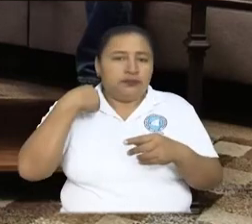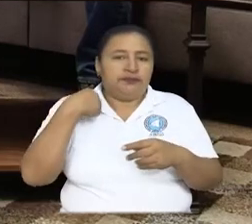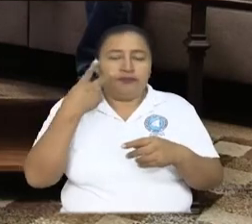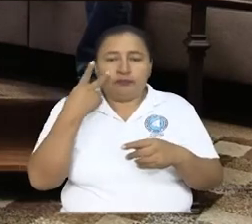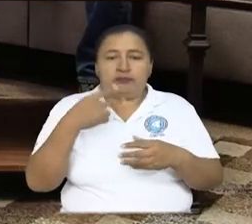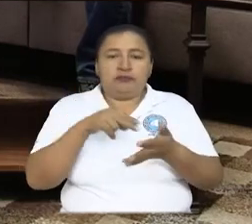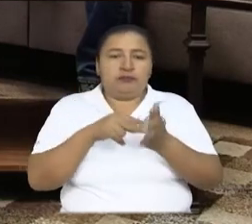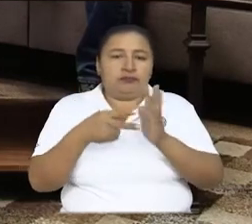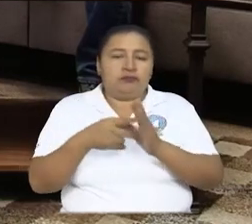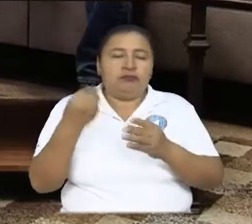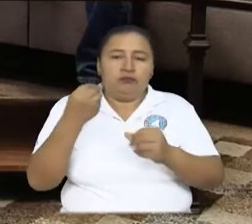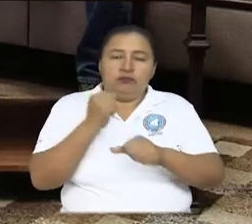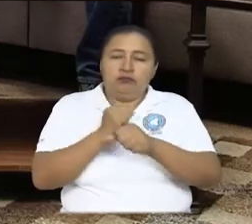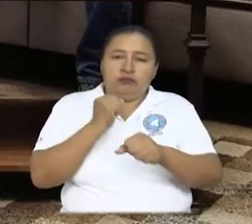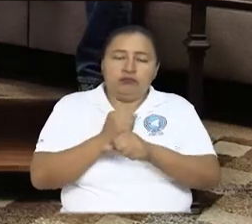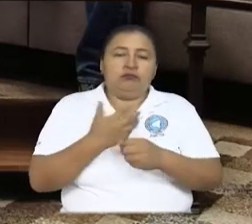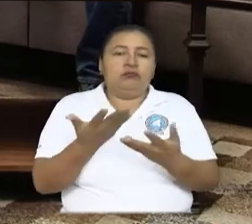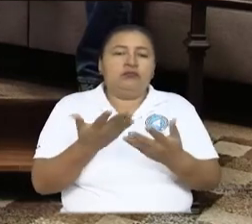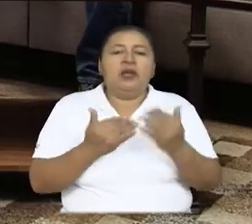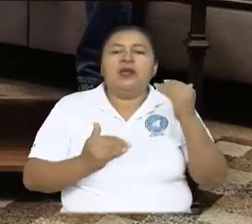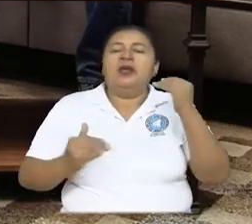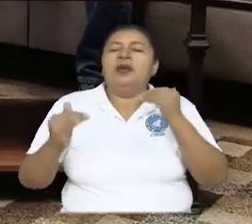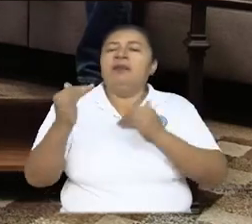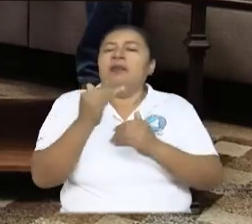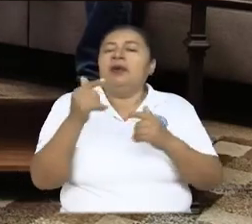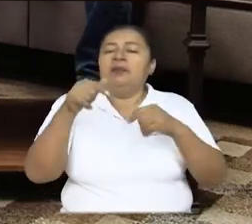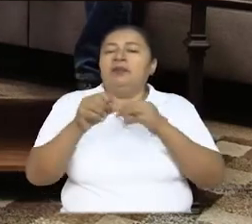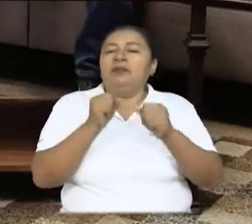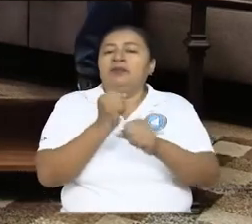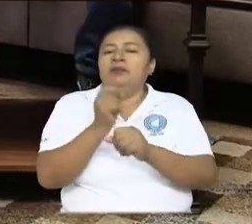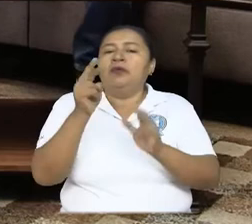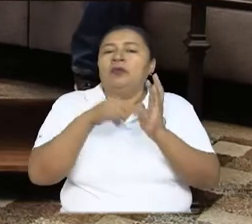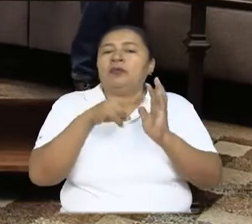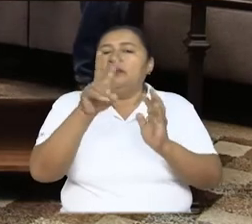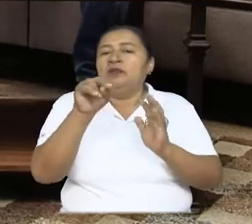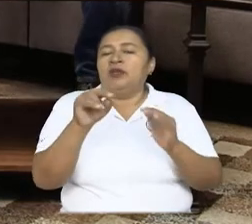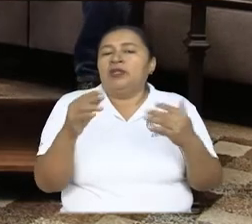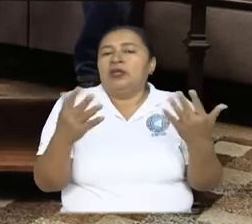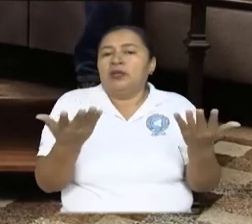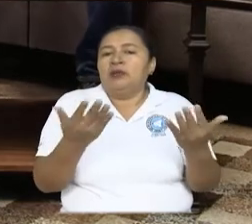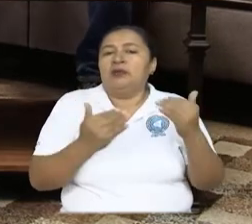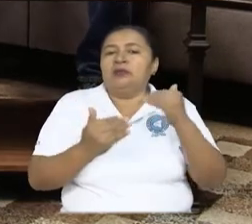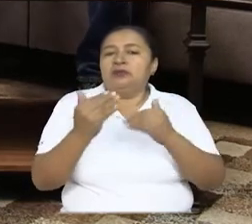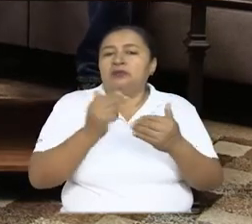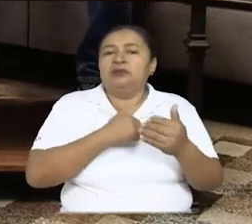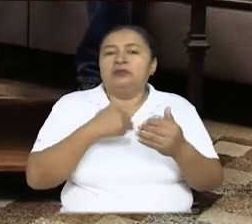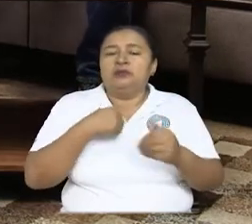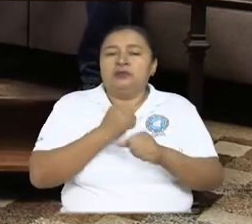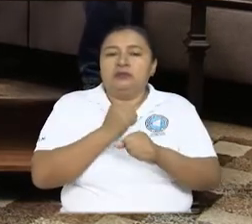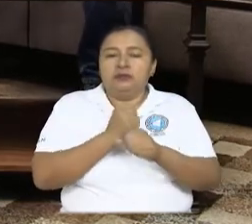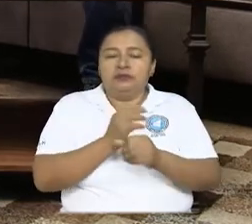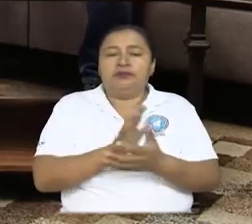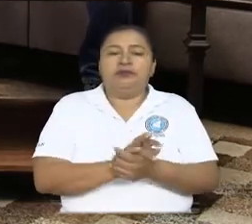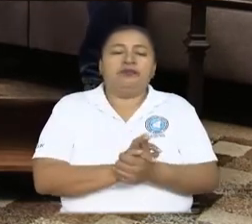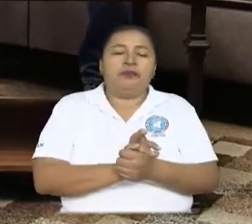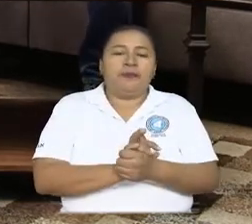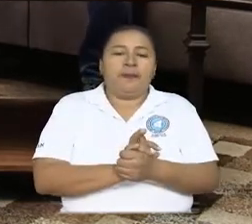significa mucho trabajo que más viene para este 2020 de la mano de dios'